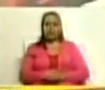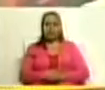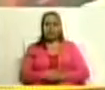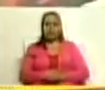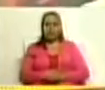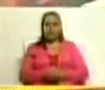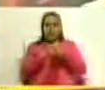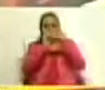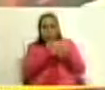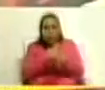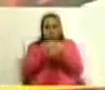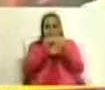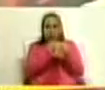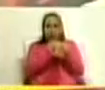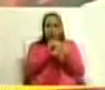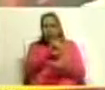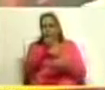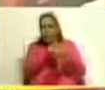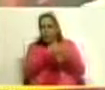la elaboración colectiva,